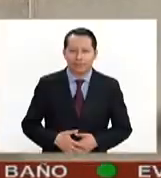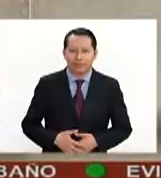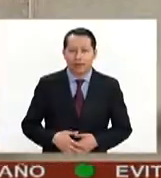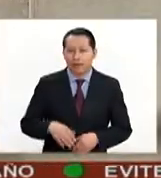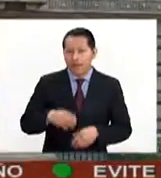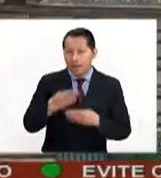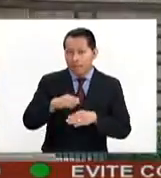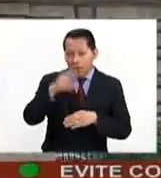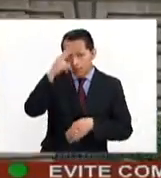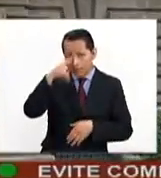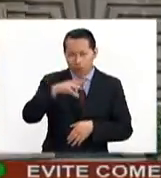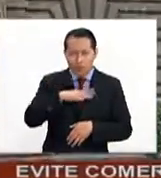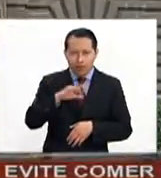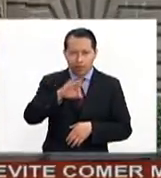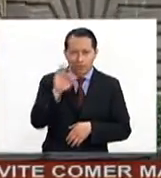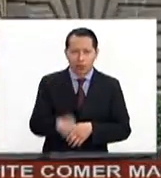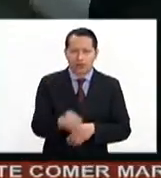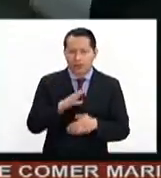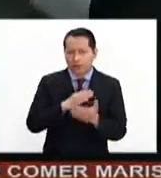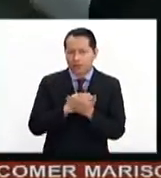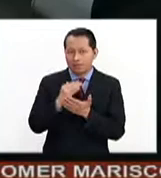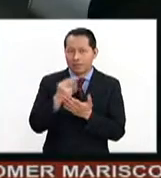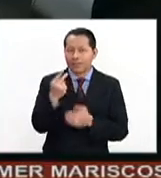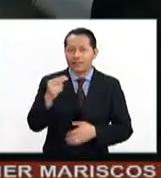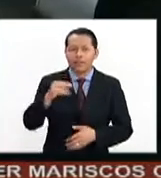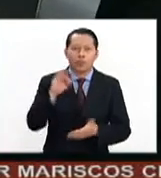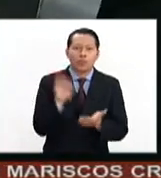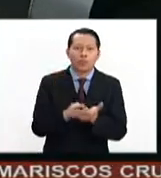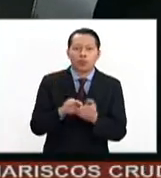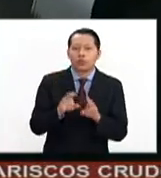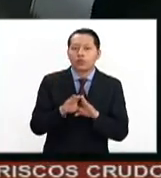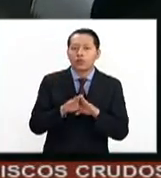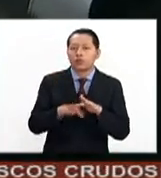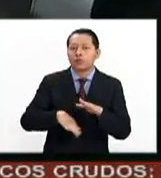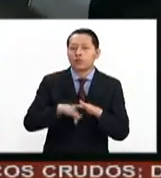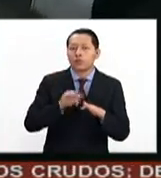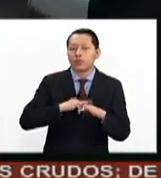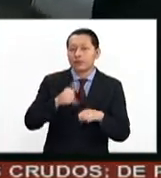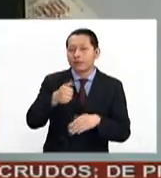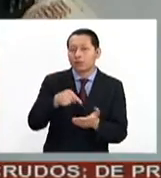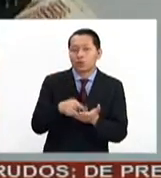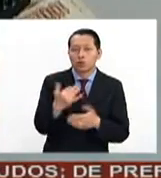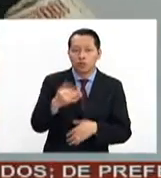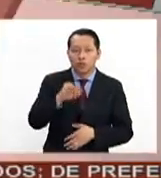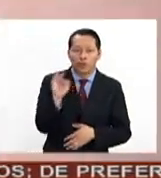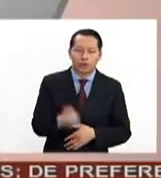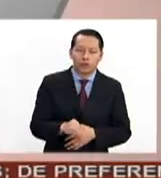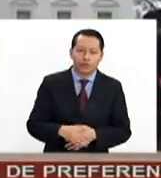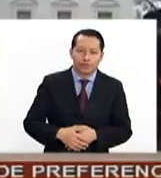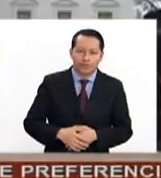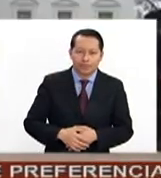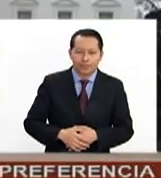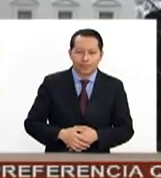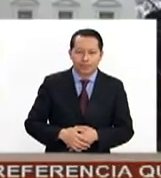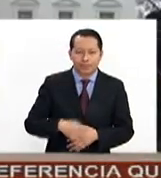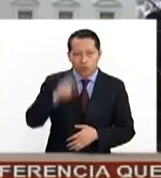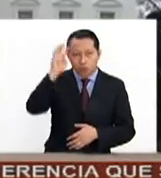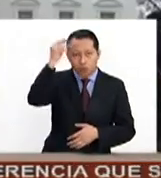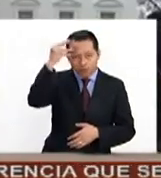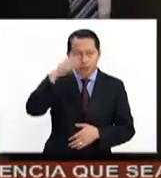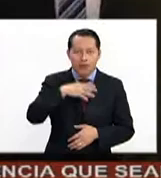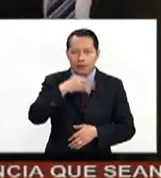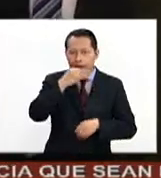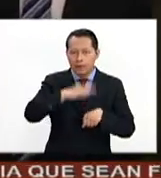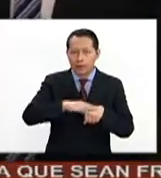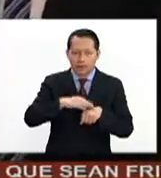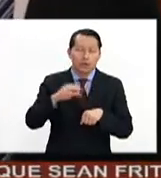Aumenta el Banco de México la tasa de interés en 25 puntos base para ubicarla en 6.50%. Donald Trump envía